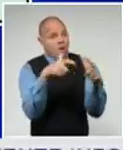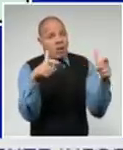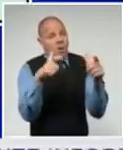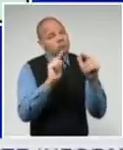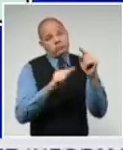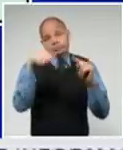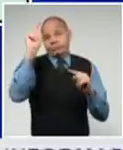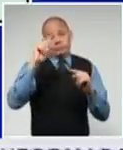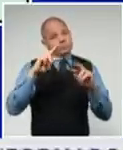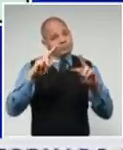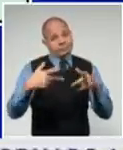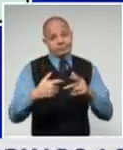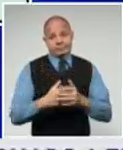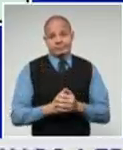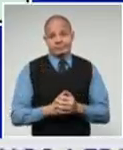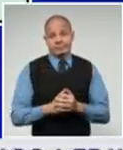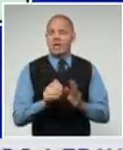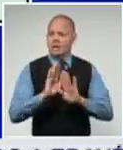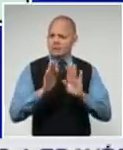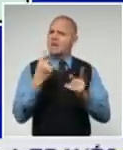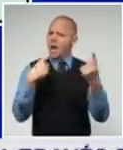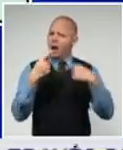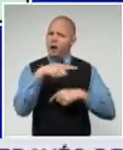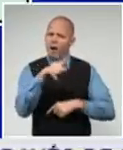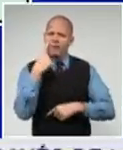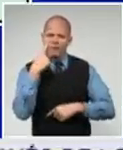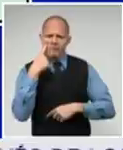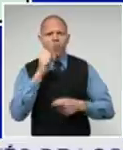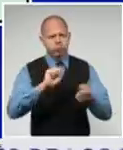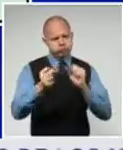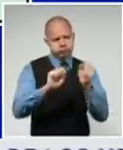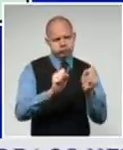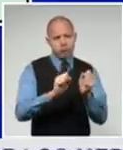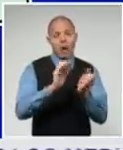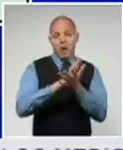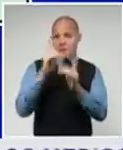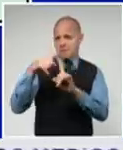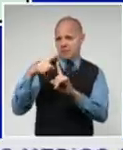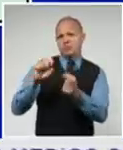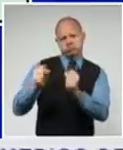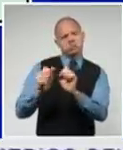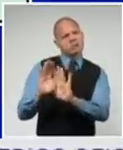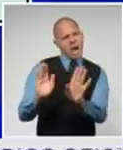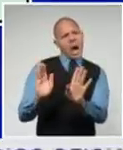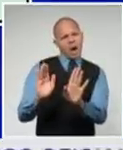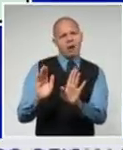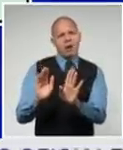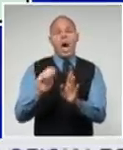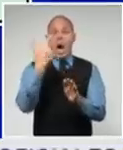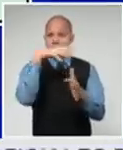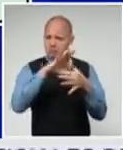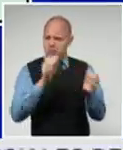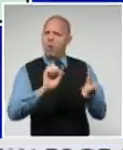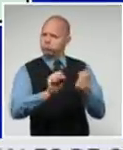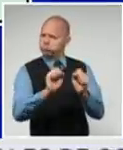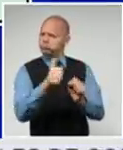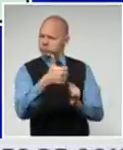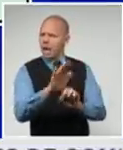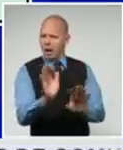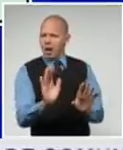se logra controlar. Cojamos el ejemplo de Matanzas, de Artemisa, donde hemos tenido también eventos de